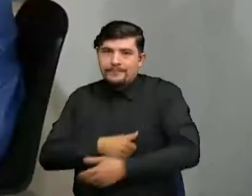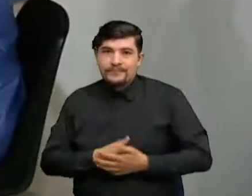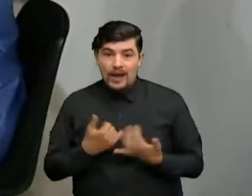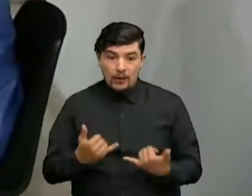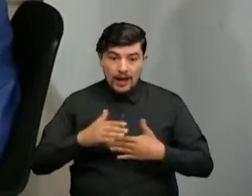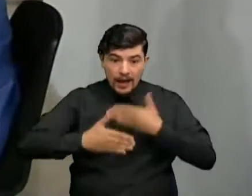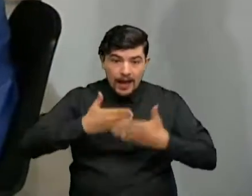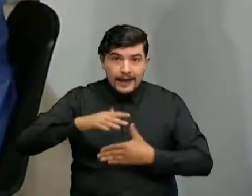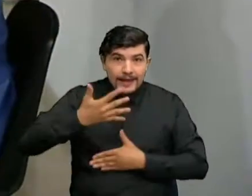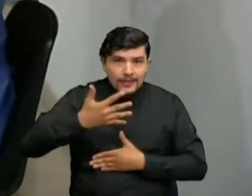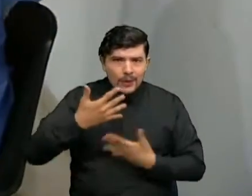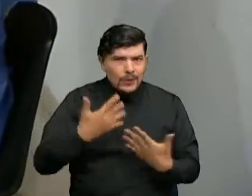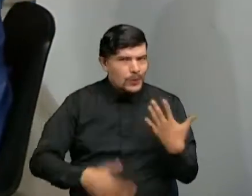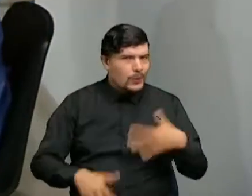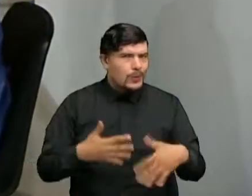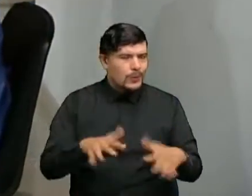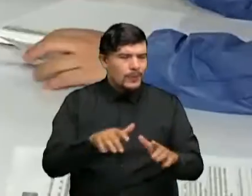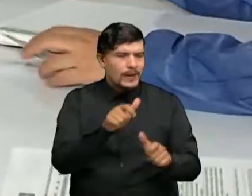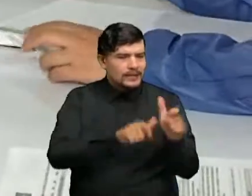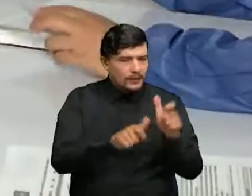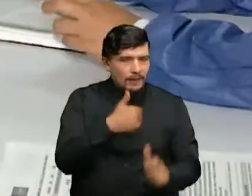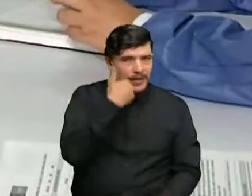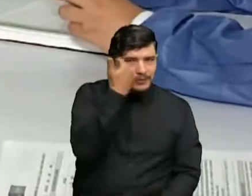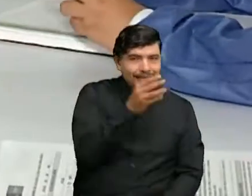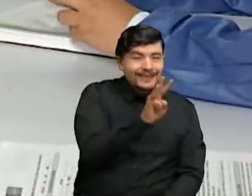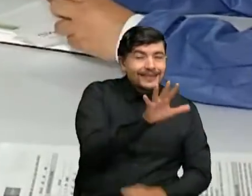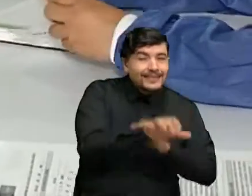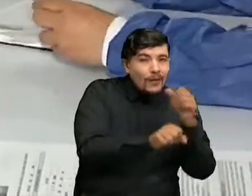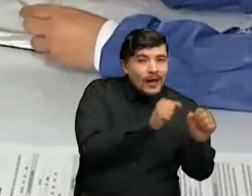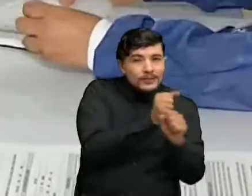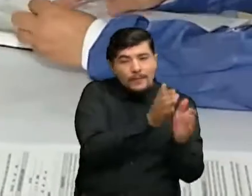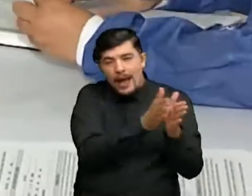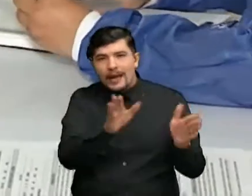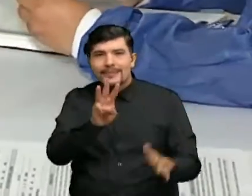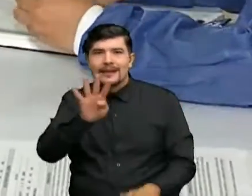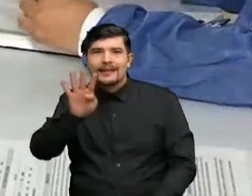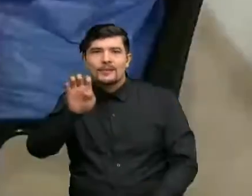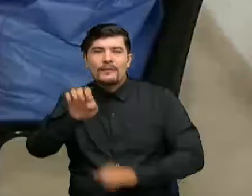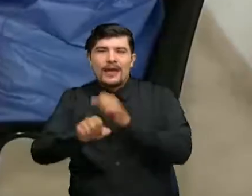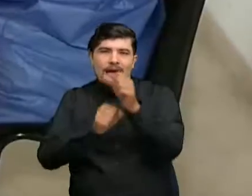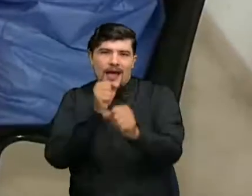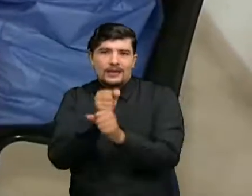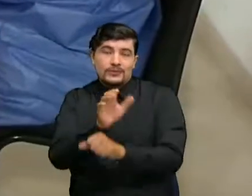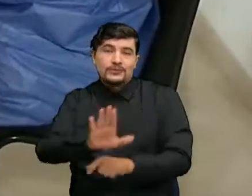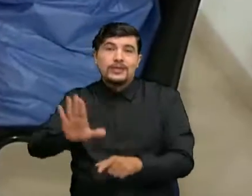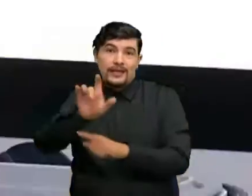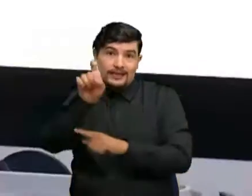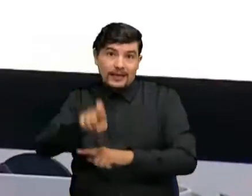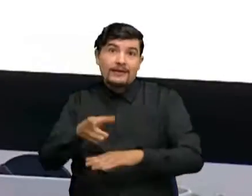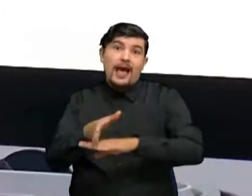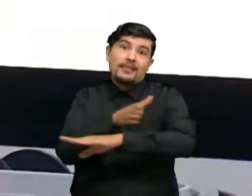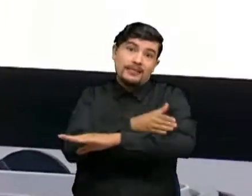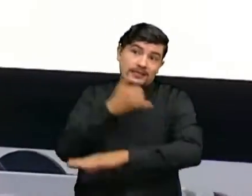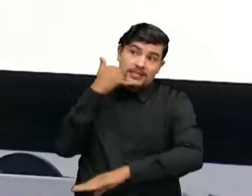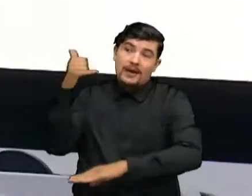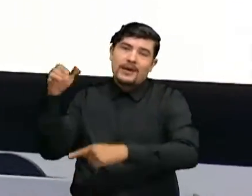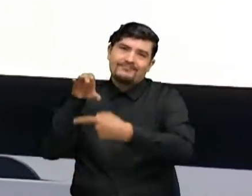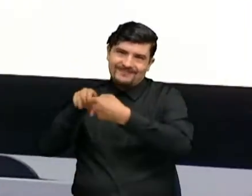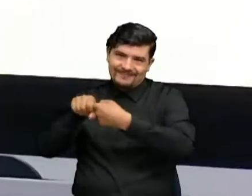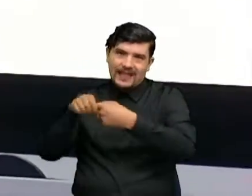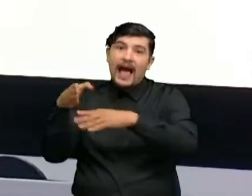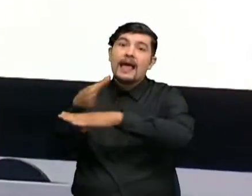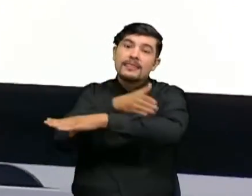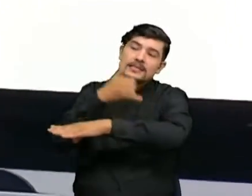hobbit 19 los adultos mayores de 35 a 39 años tendrán que agendar su cita este